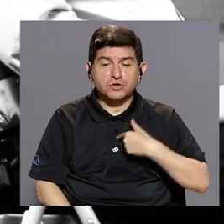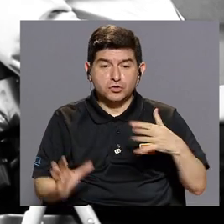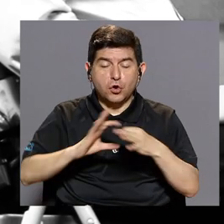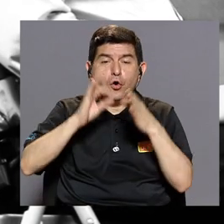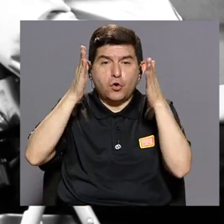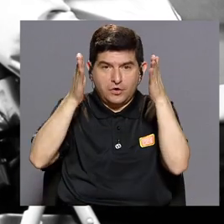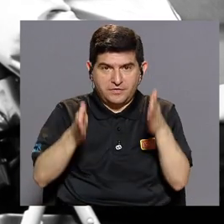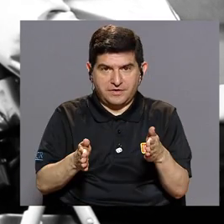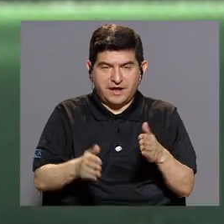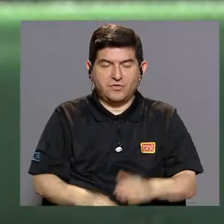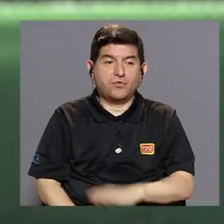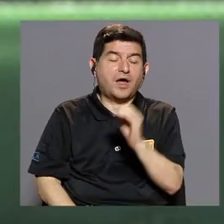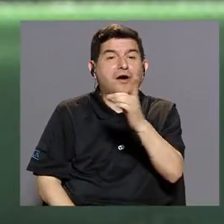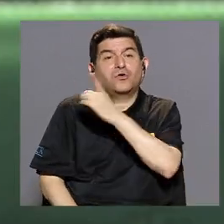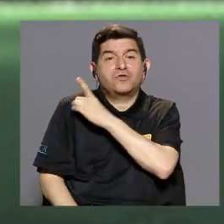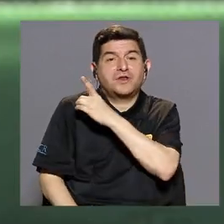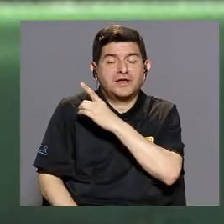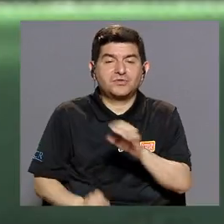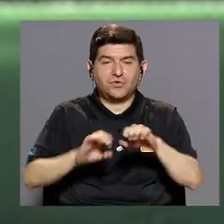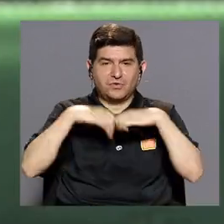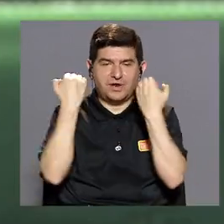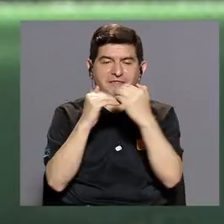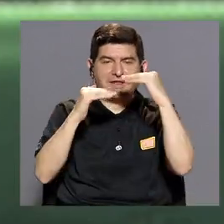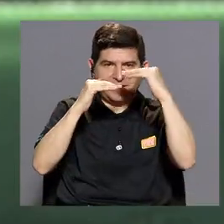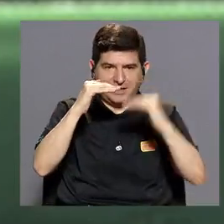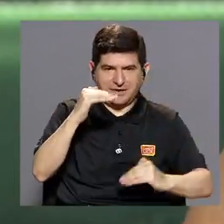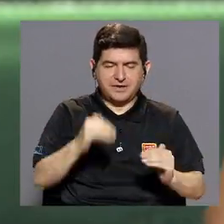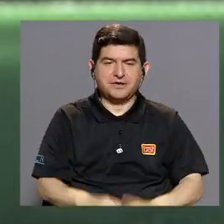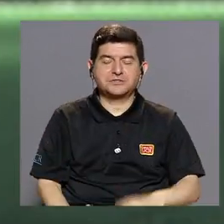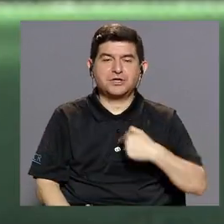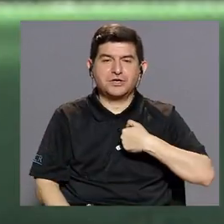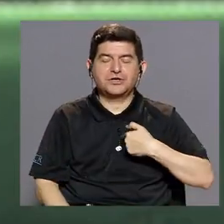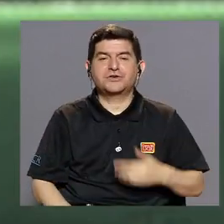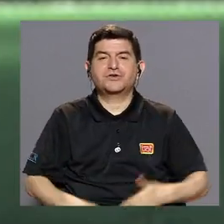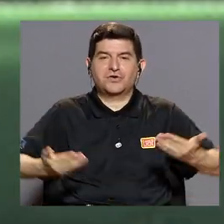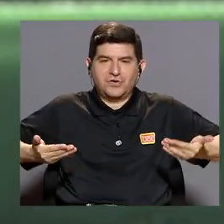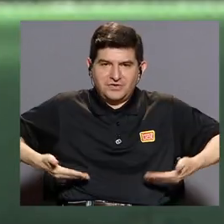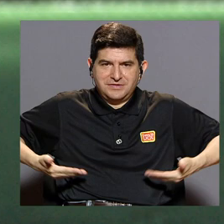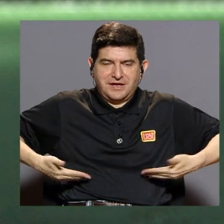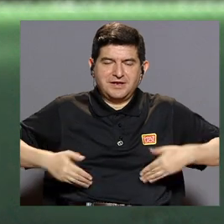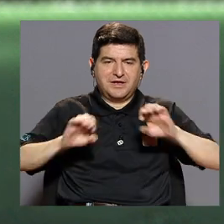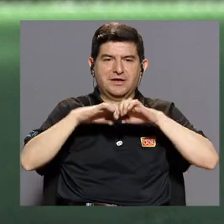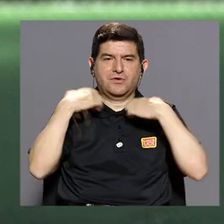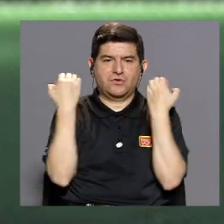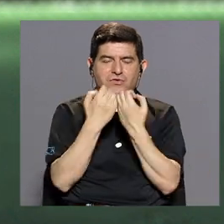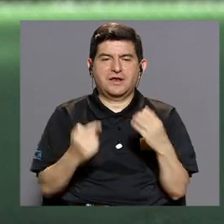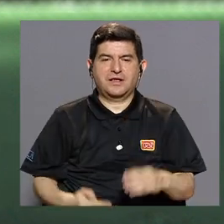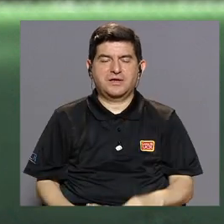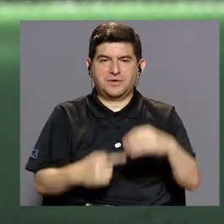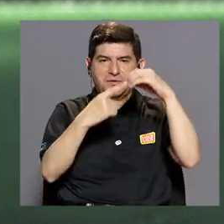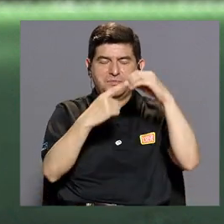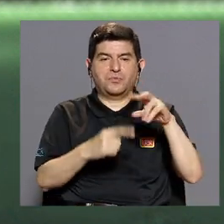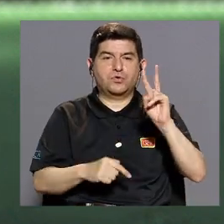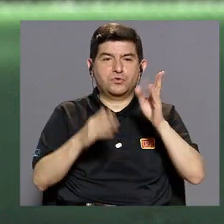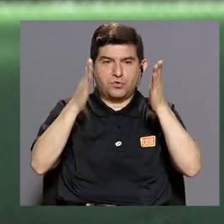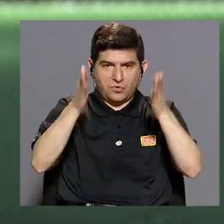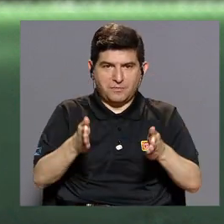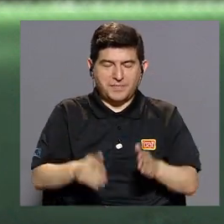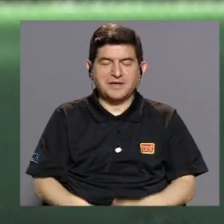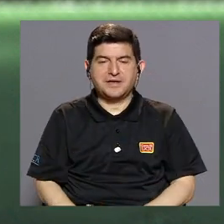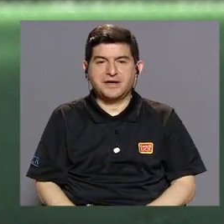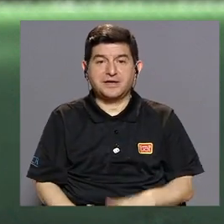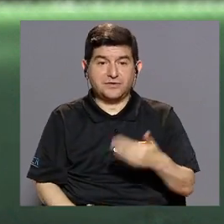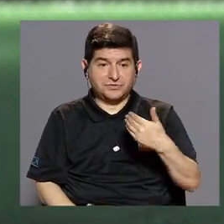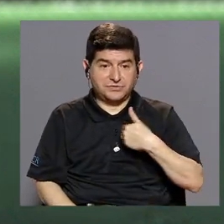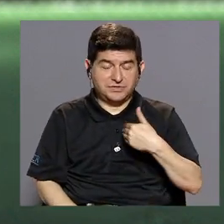soy la coordinadora o directora de selecciones menores. Así es, directora. Y soy la entrenadora de la selección mayor, ¿verdad? Y mis dos compañeros que son asistentes en la